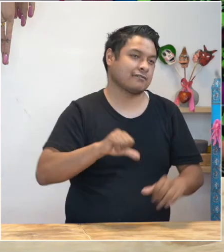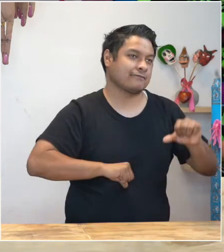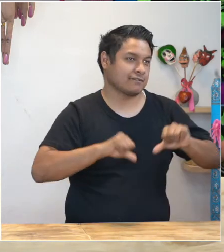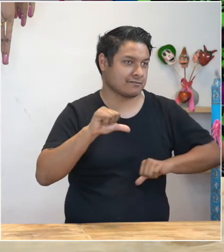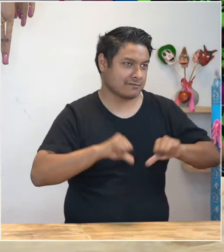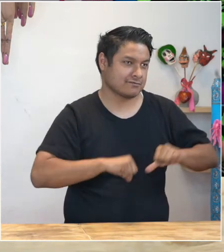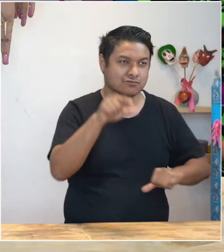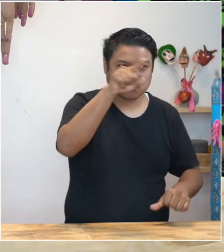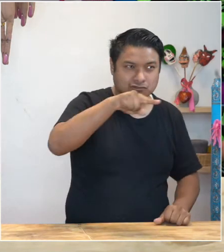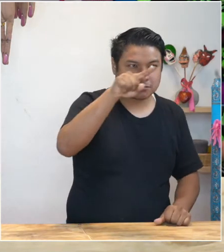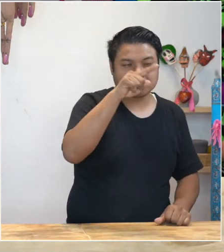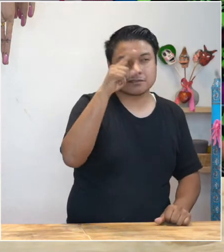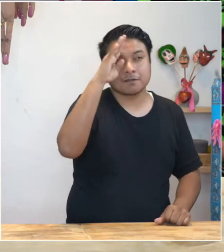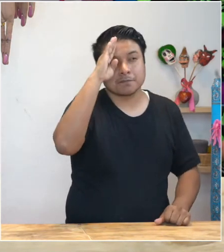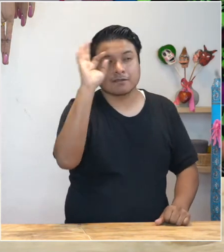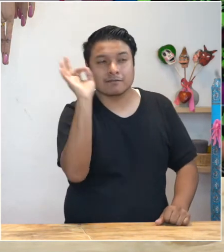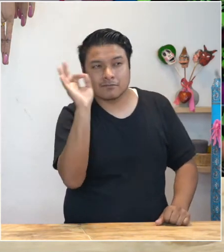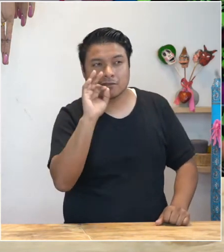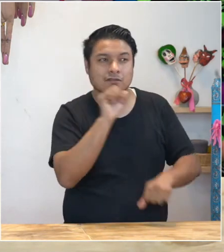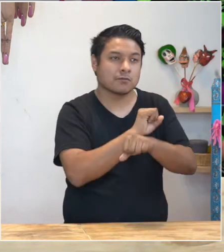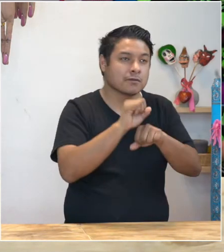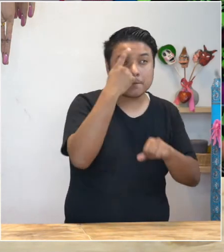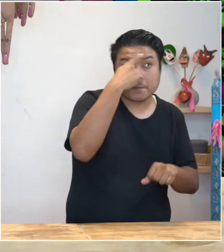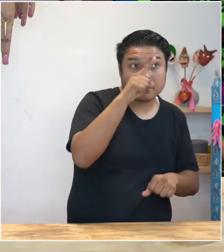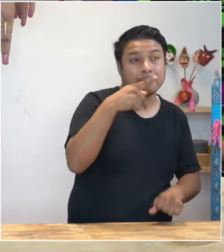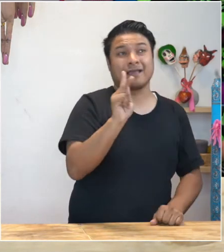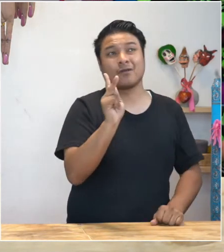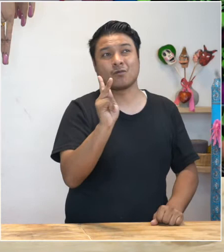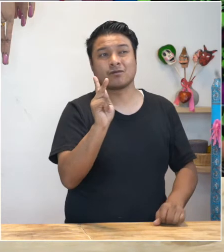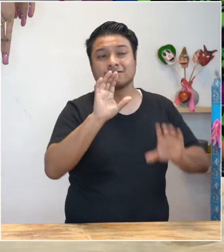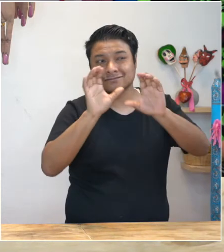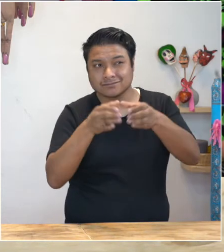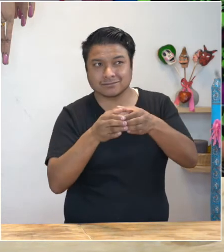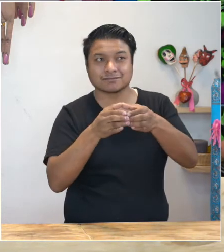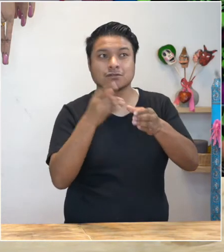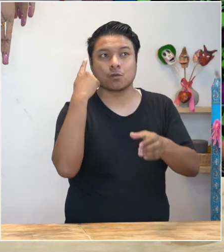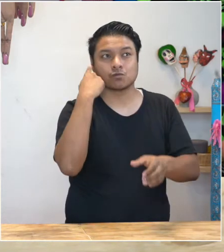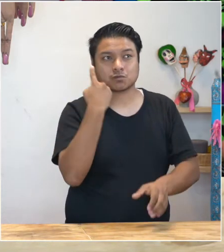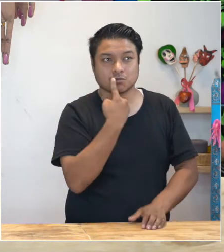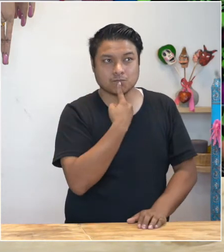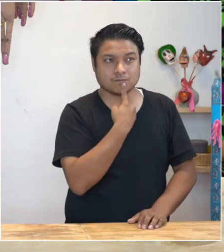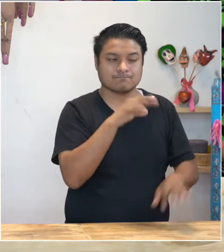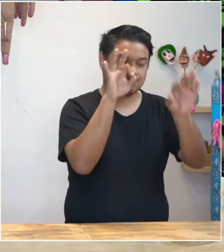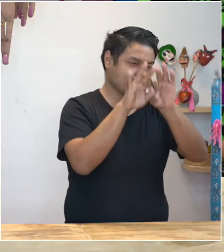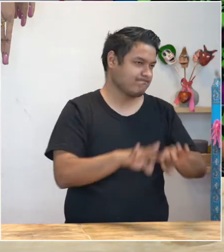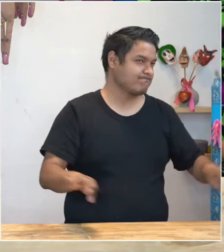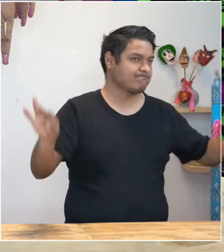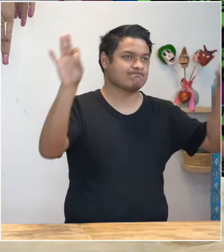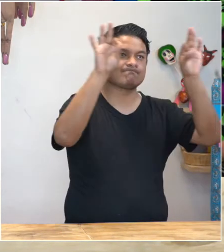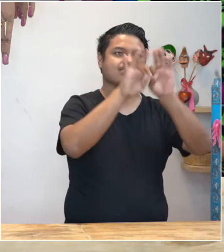reconocer signos de discriminación en mi entorno? Bien, es muy fácil en ocasiones